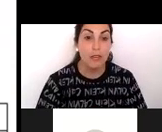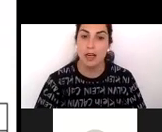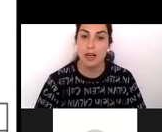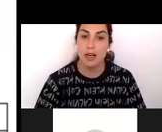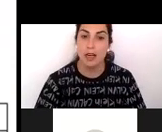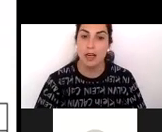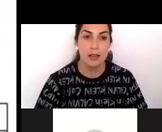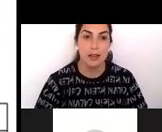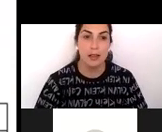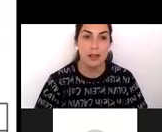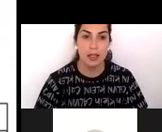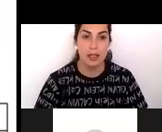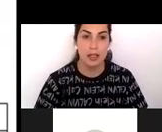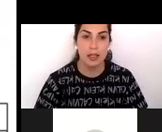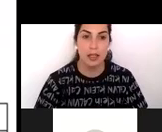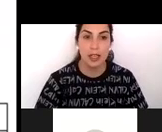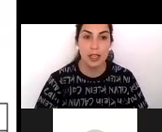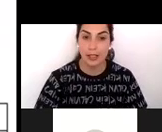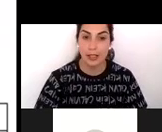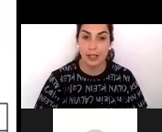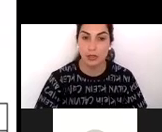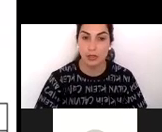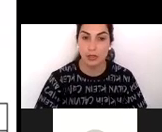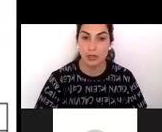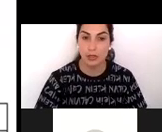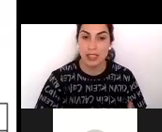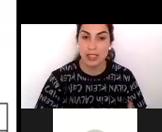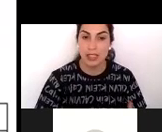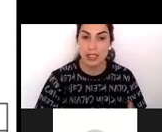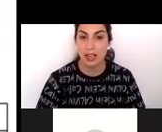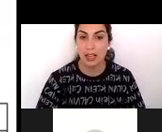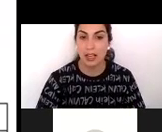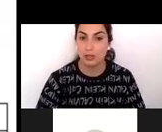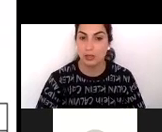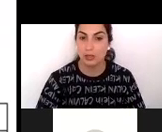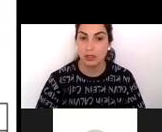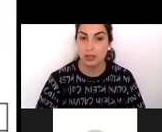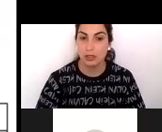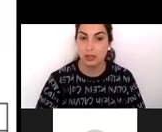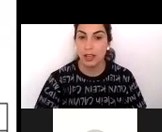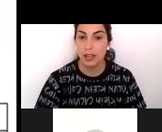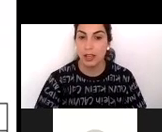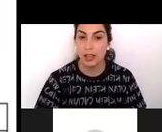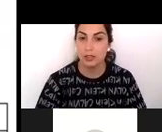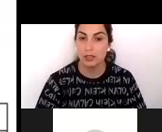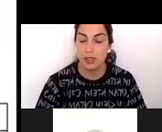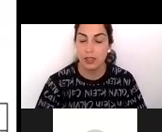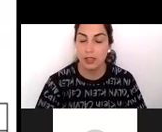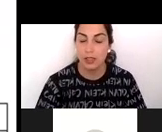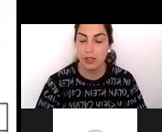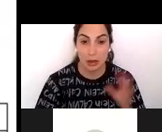fíjense ahí la portada, dice, así los queríamos ver cabros. ¿Qué significa cabros? ¿Qué es cabros?